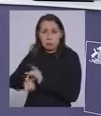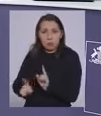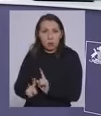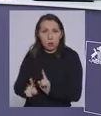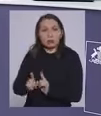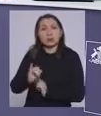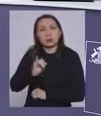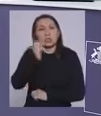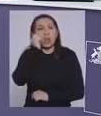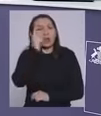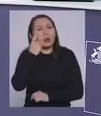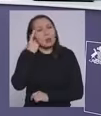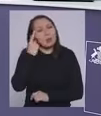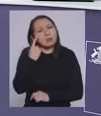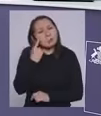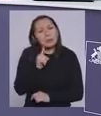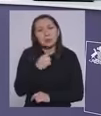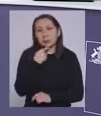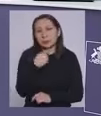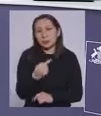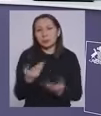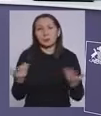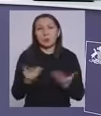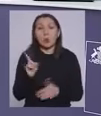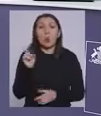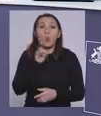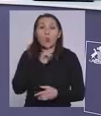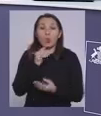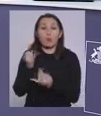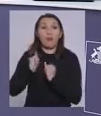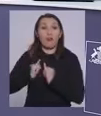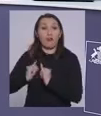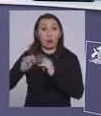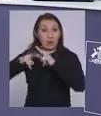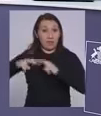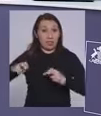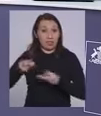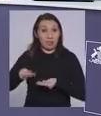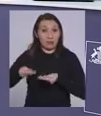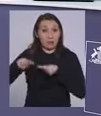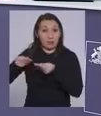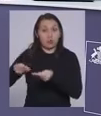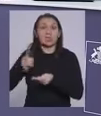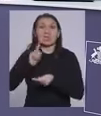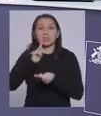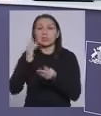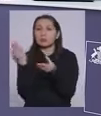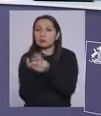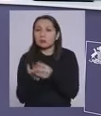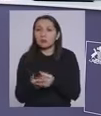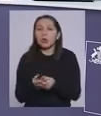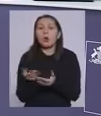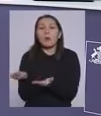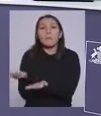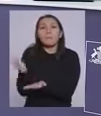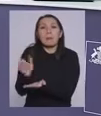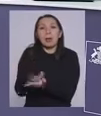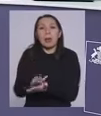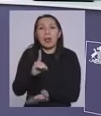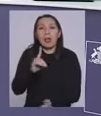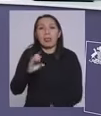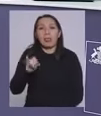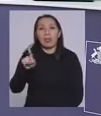se entiende, pero quería preguntarle porque en el último informe epidemiológico que tiene el anexo de fallecimientos del